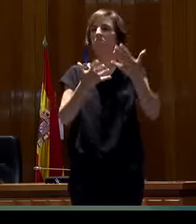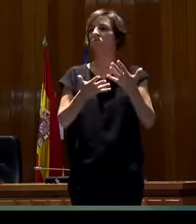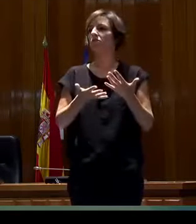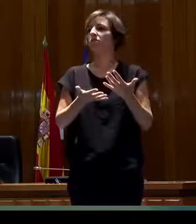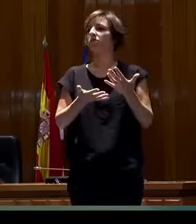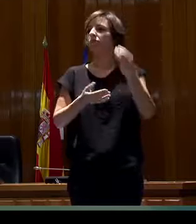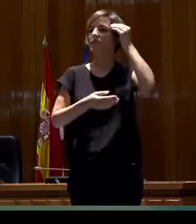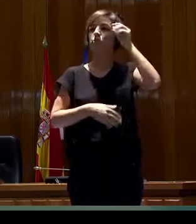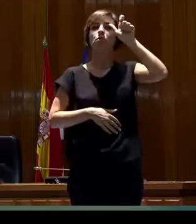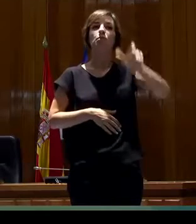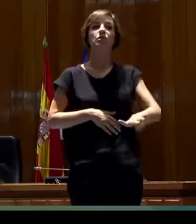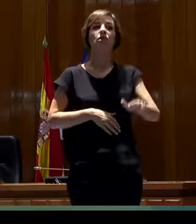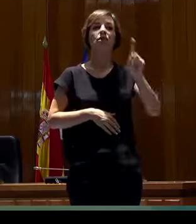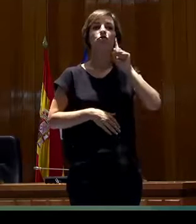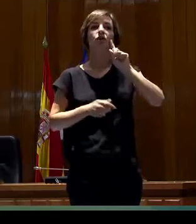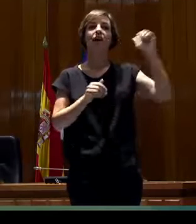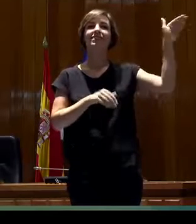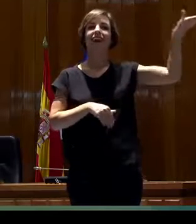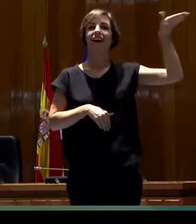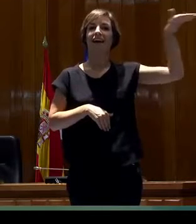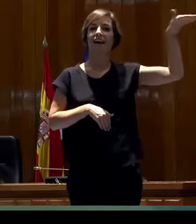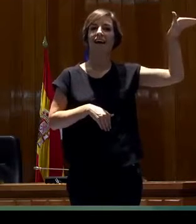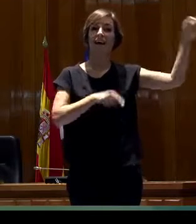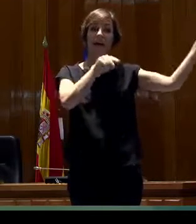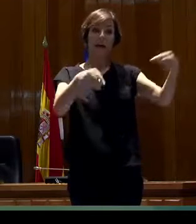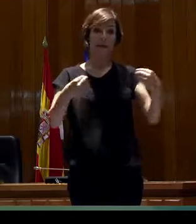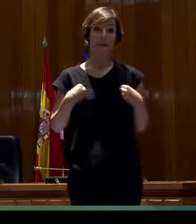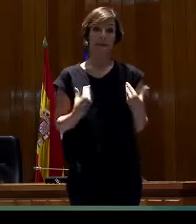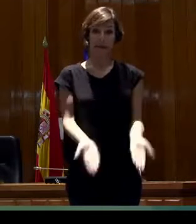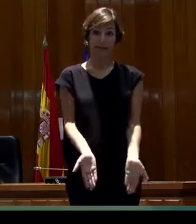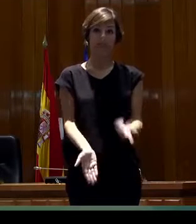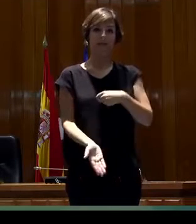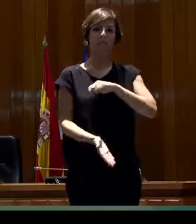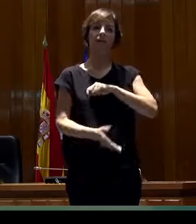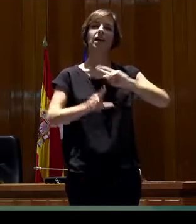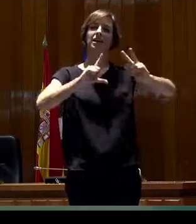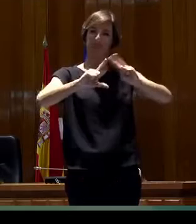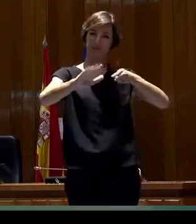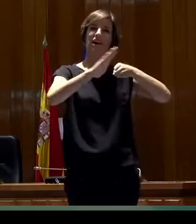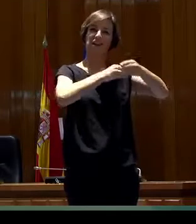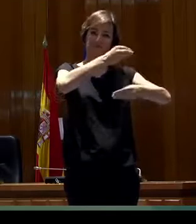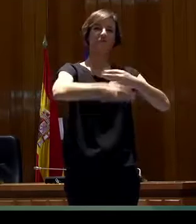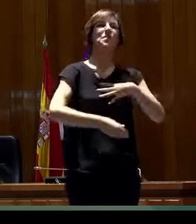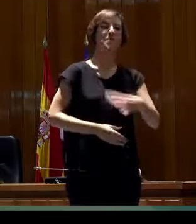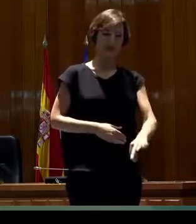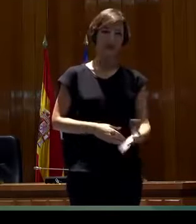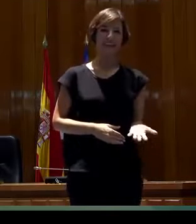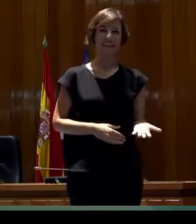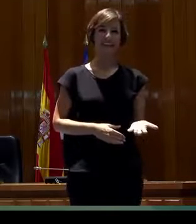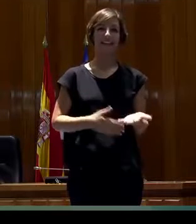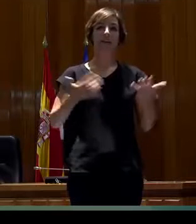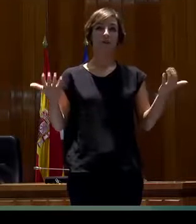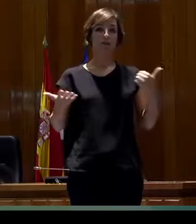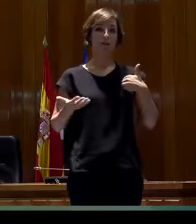de personas extranjeras que, por estar en este país, tienen el acceso a este recurso de videointerpretación y que va a hacer que, si